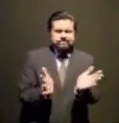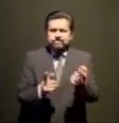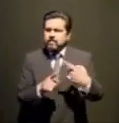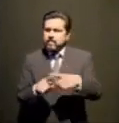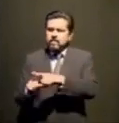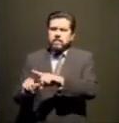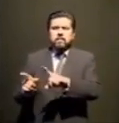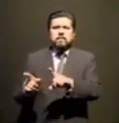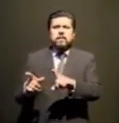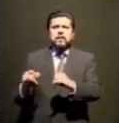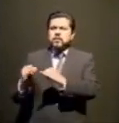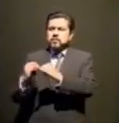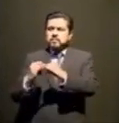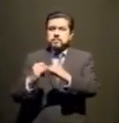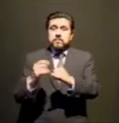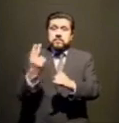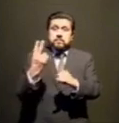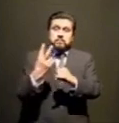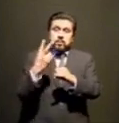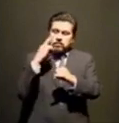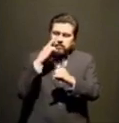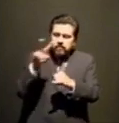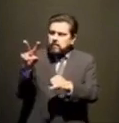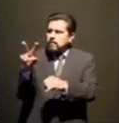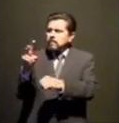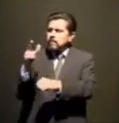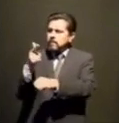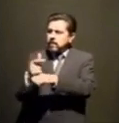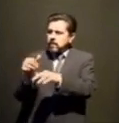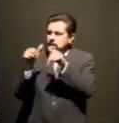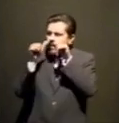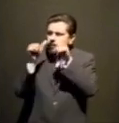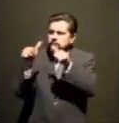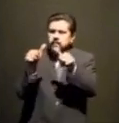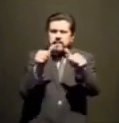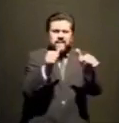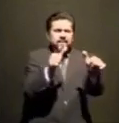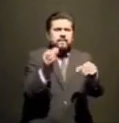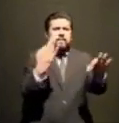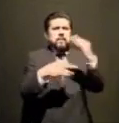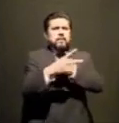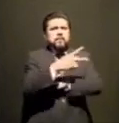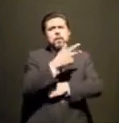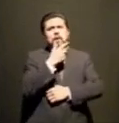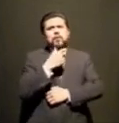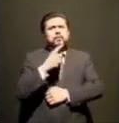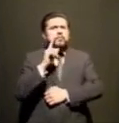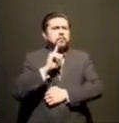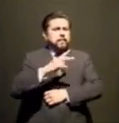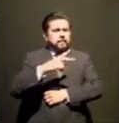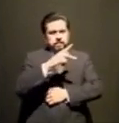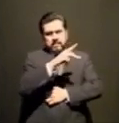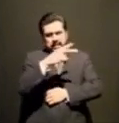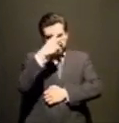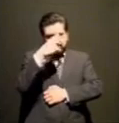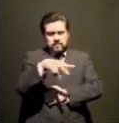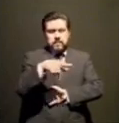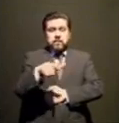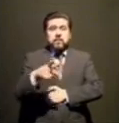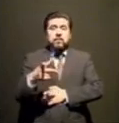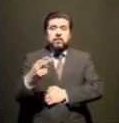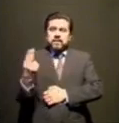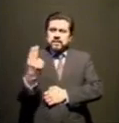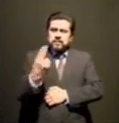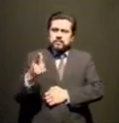las necesidades, tenemos que voltear a ver las necesidades de la población. Tenemos que tener gobiernos